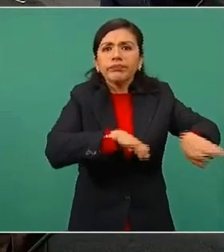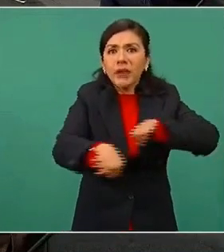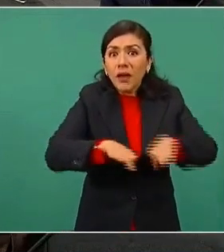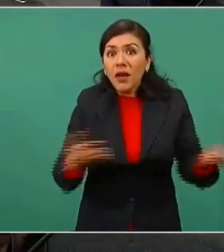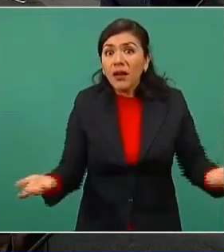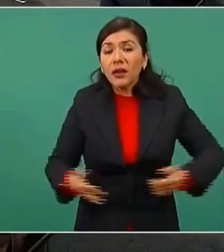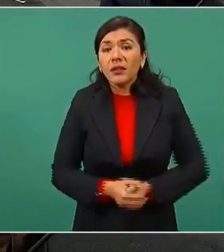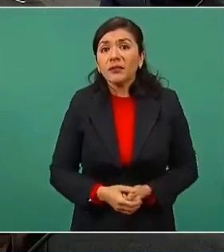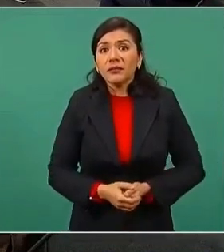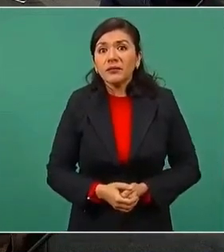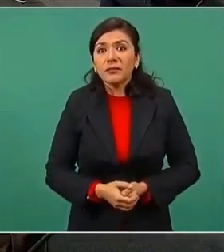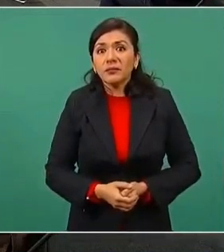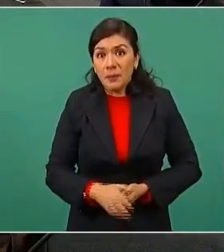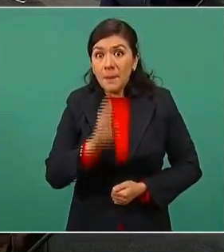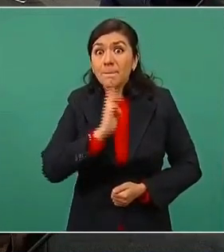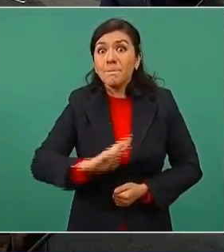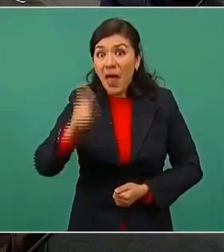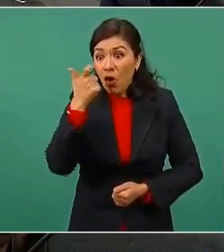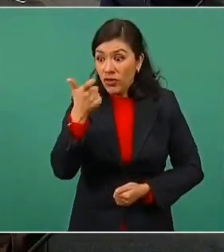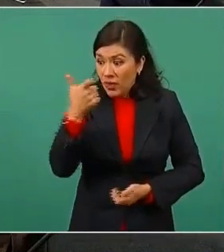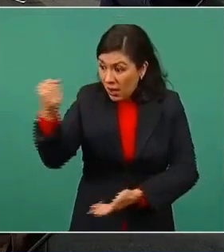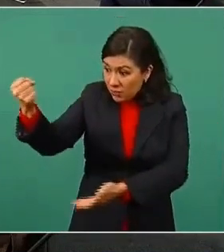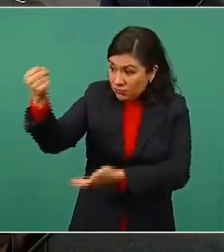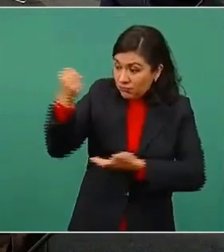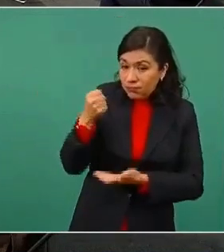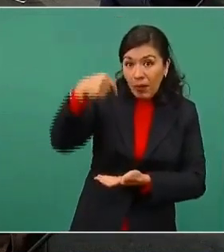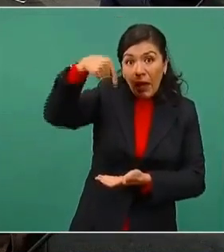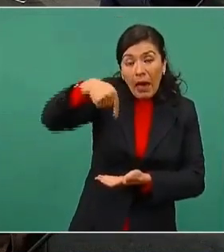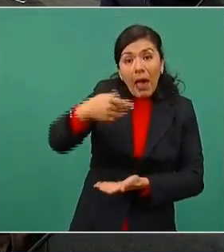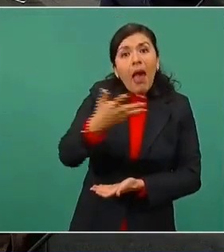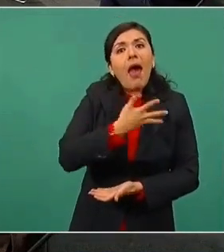Preferimos tener el dinero